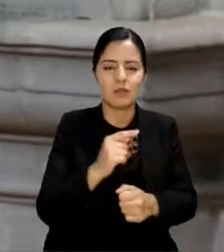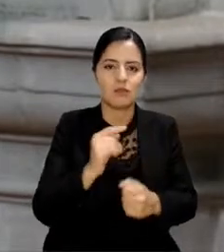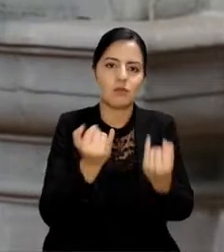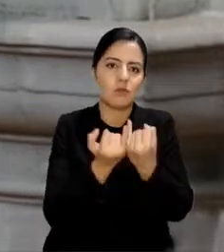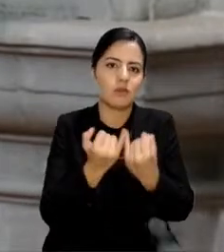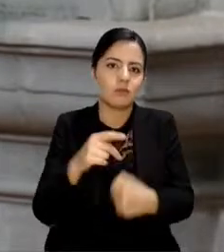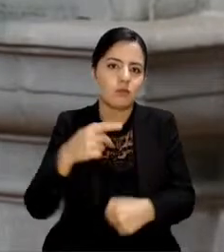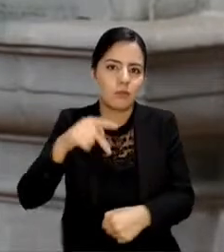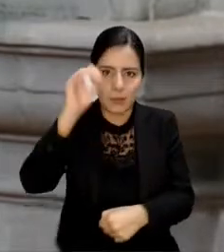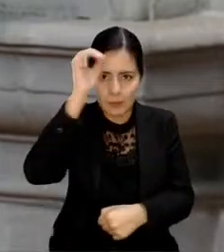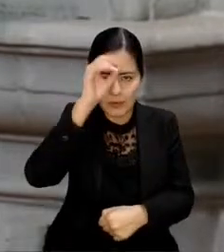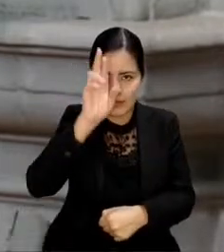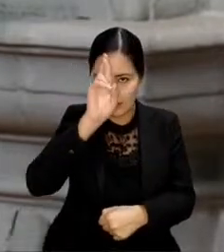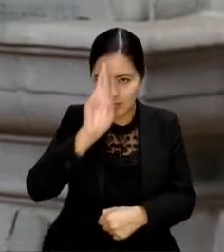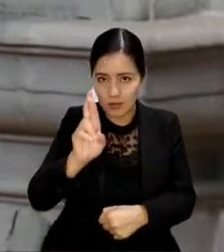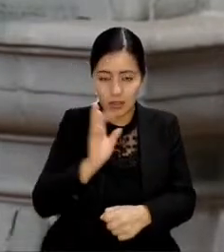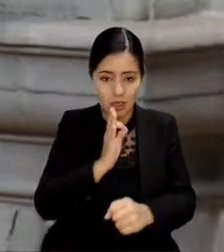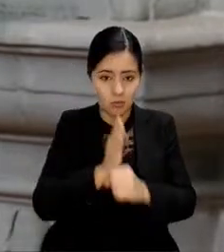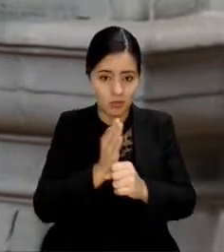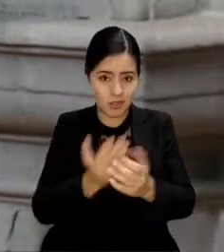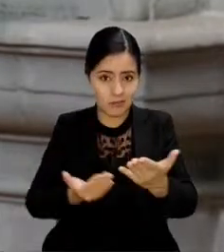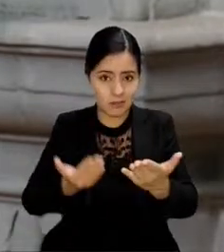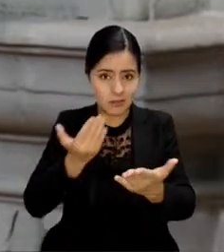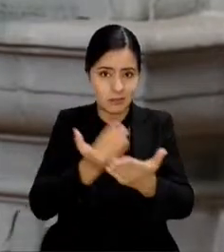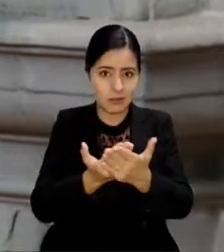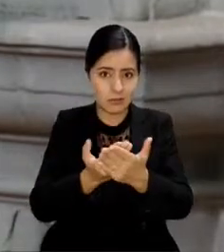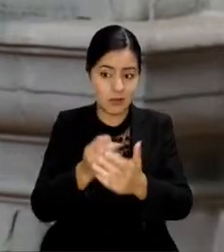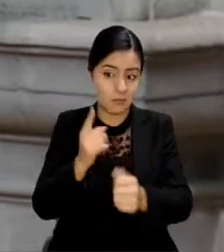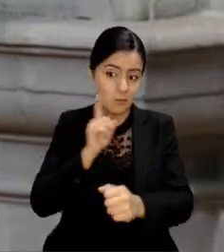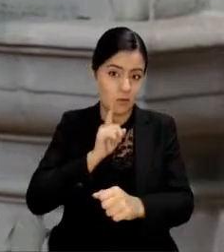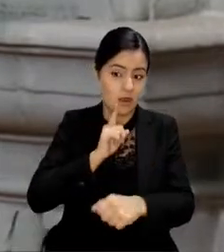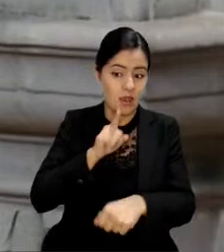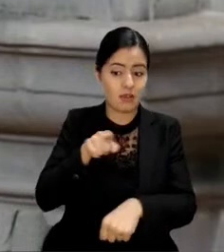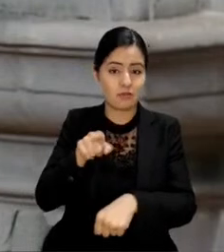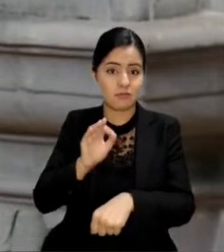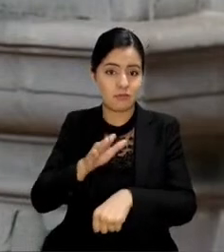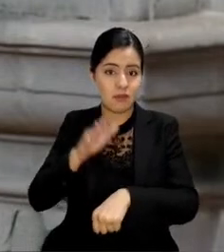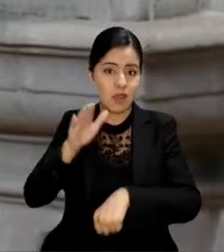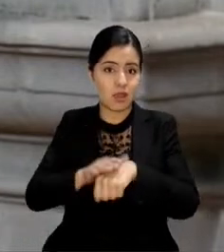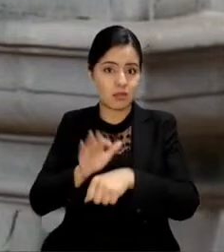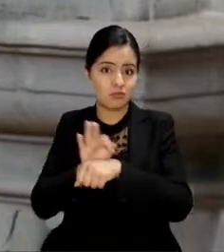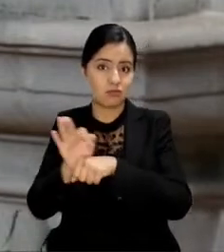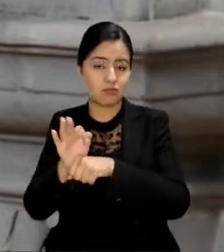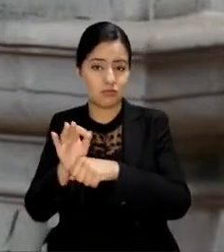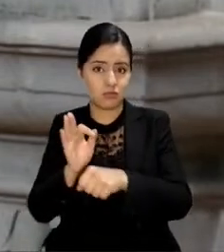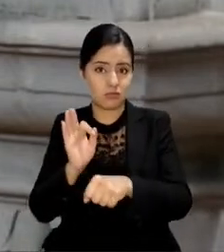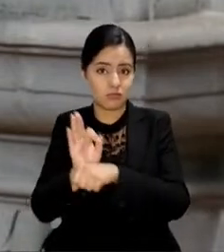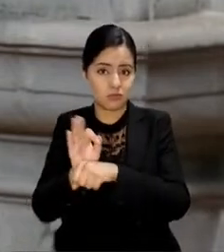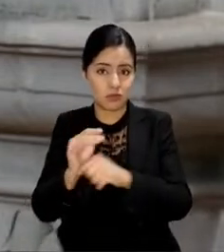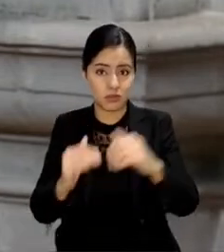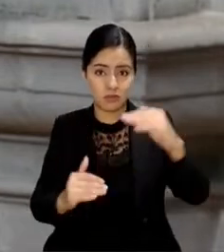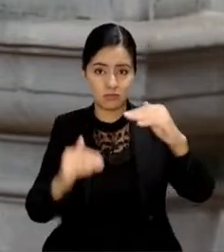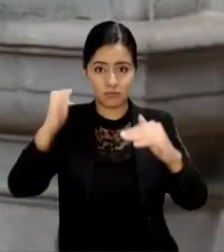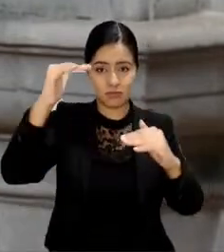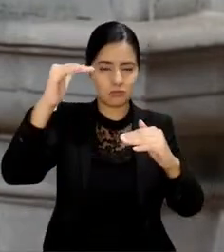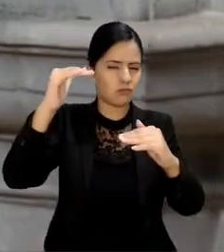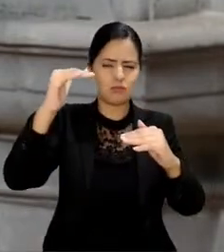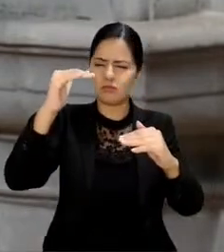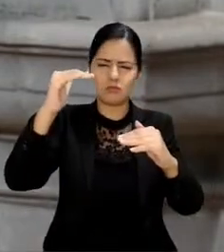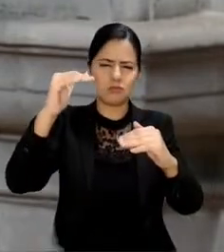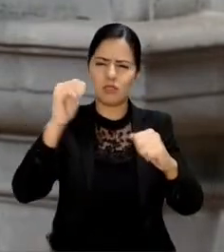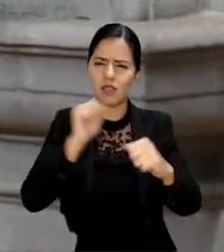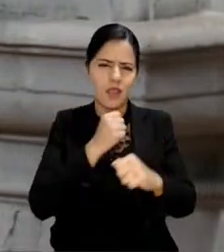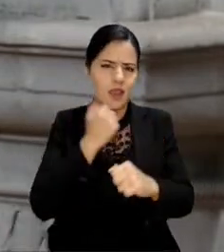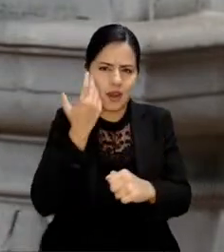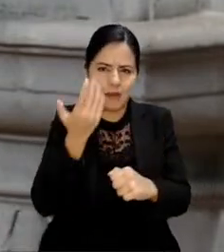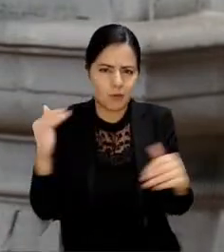iniciativa no pretende darle más derechos a las mujeres, solamente pretende que no sigamos permitiendo tener menos. Es nuestra obligación y